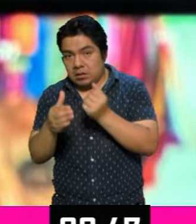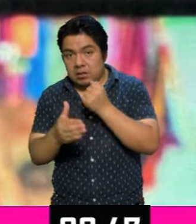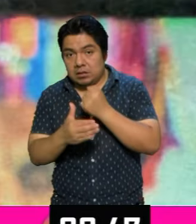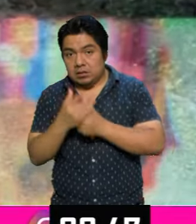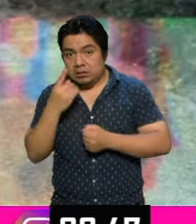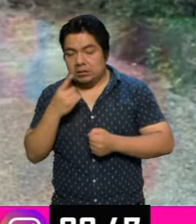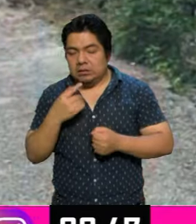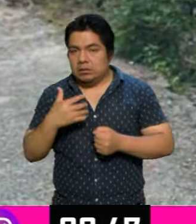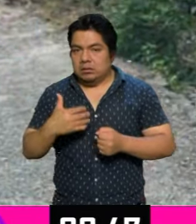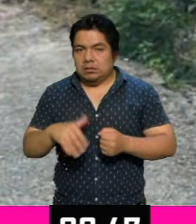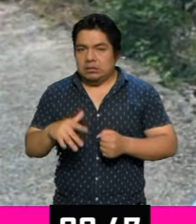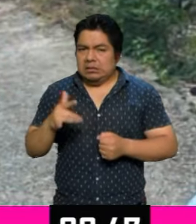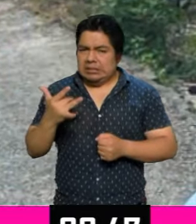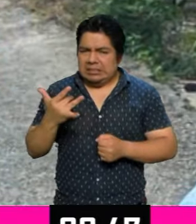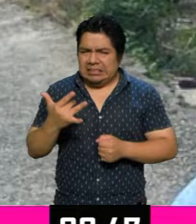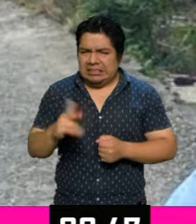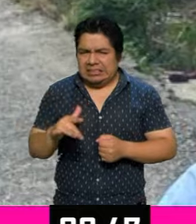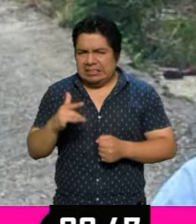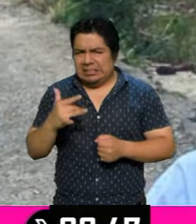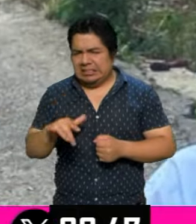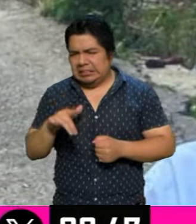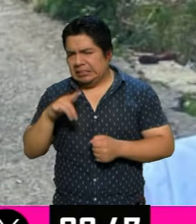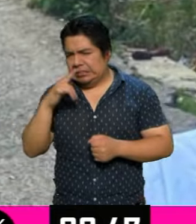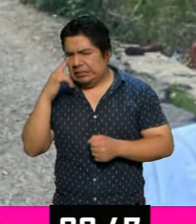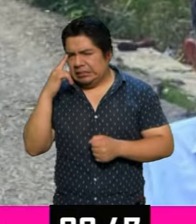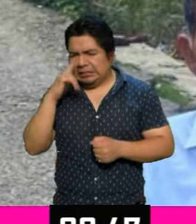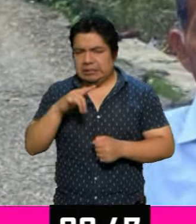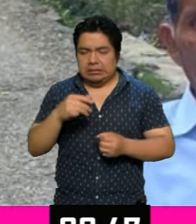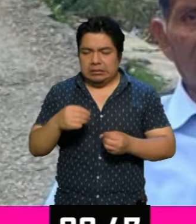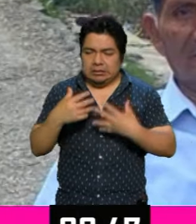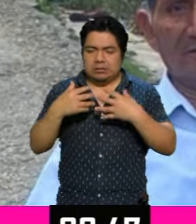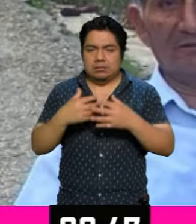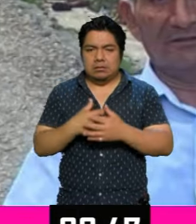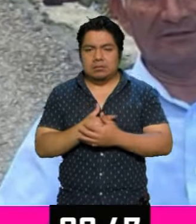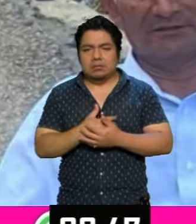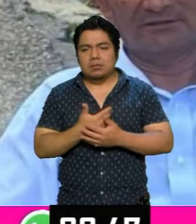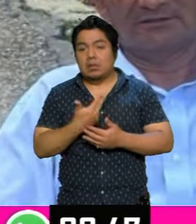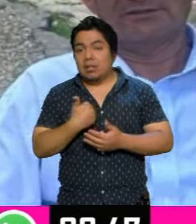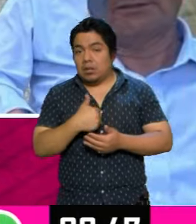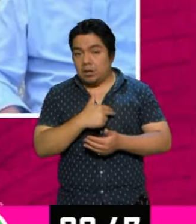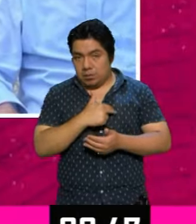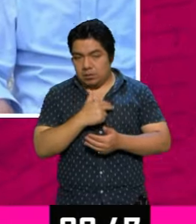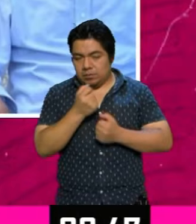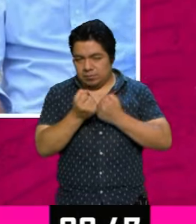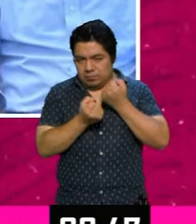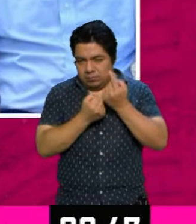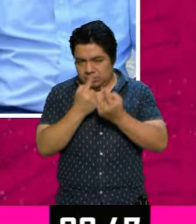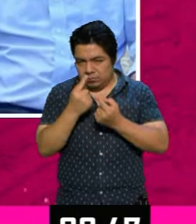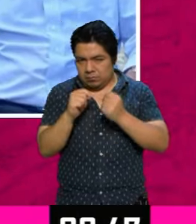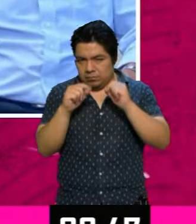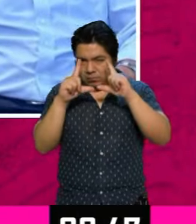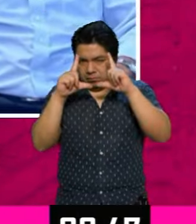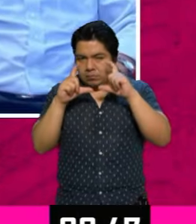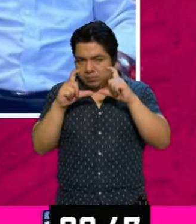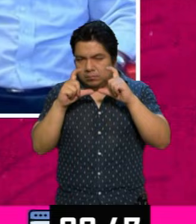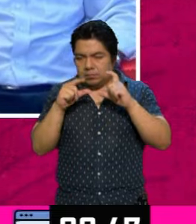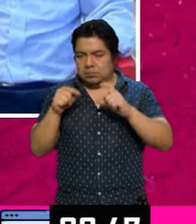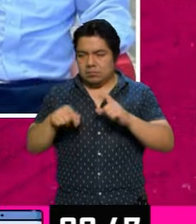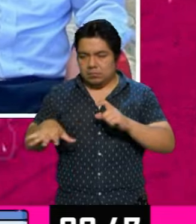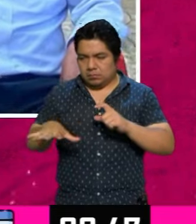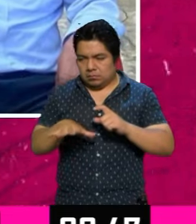muy doloroso, muy impactante, ¿no? Fíjate que nosotros tuvimos acceso a unas fotografías de